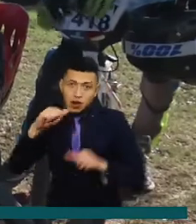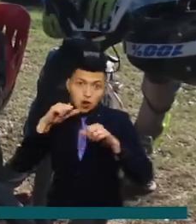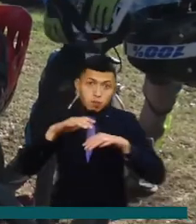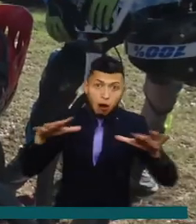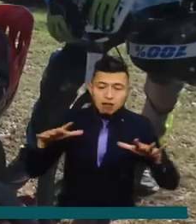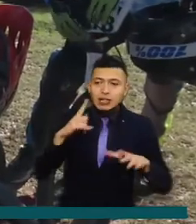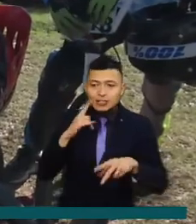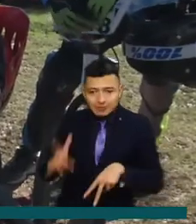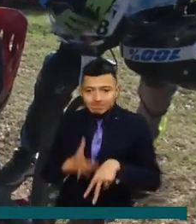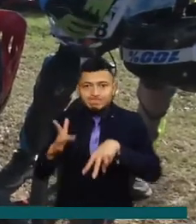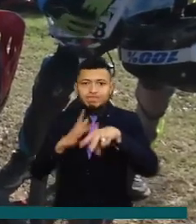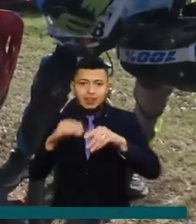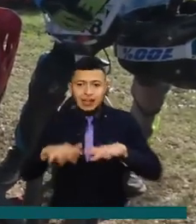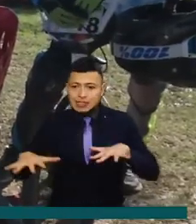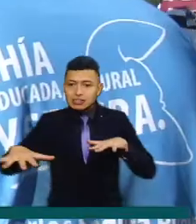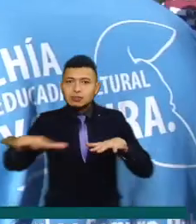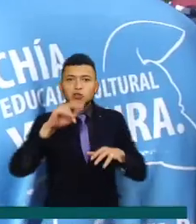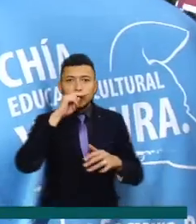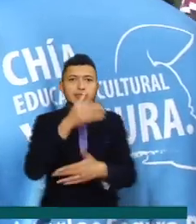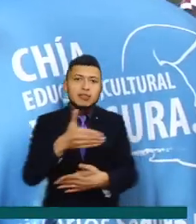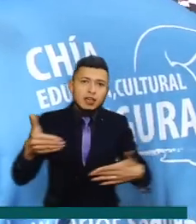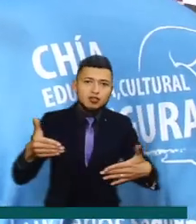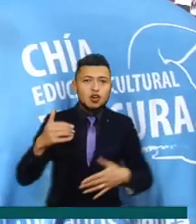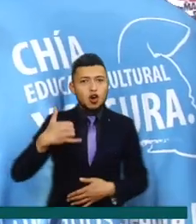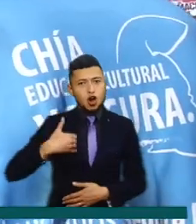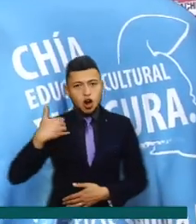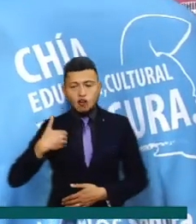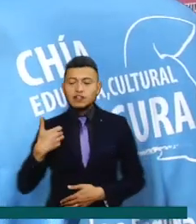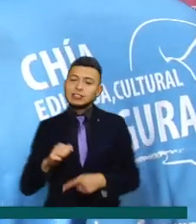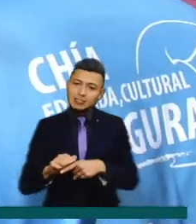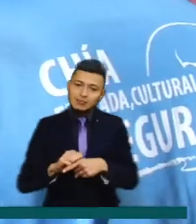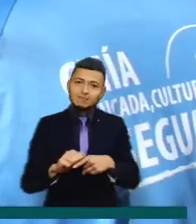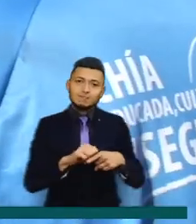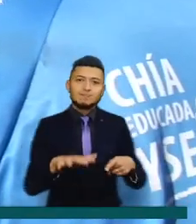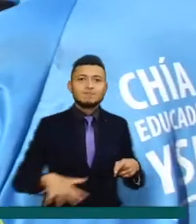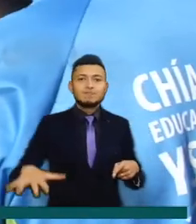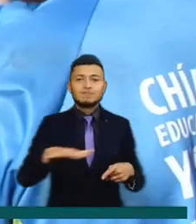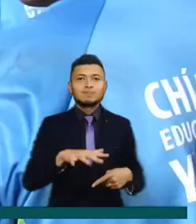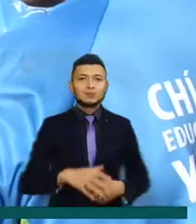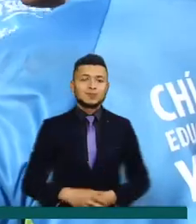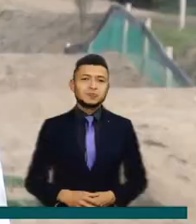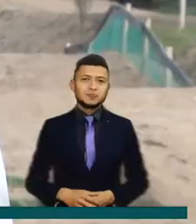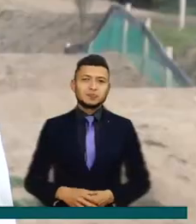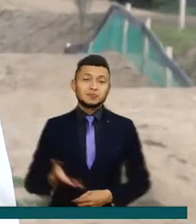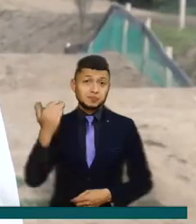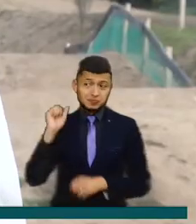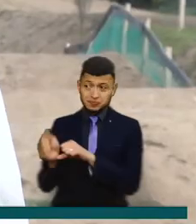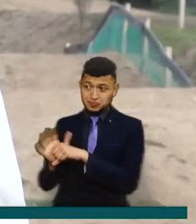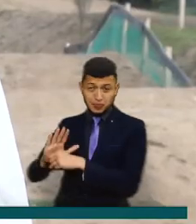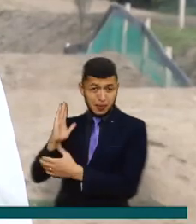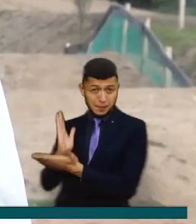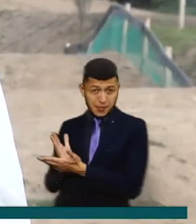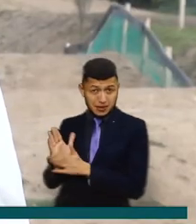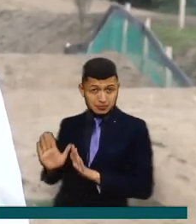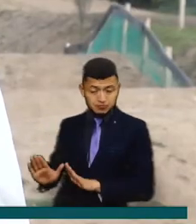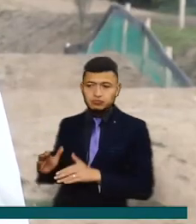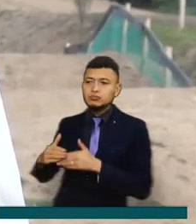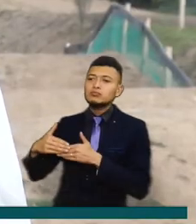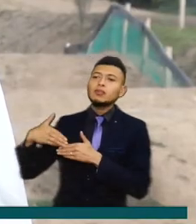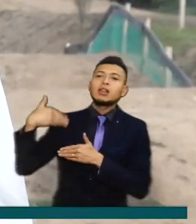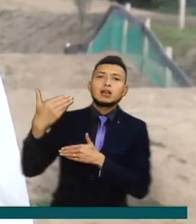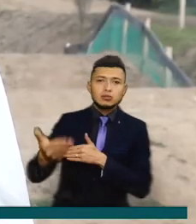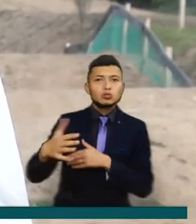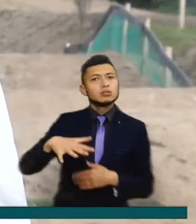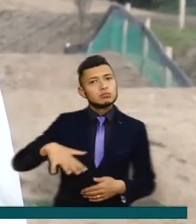para generar diferentes espacios para que los niños y jóvenes lleven a cabo su entrenamiento. Después de la pandemia hubo un auge muy